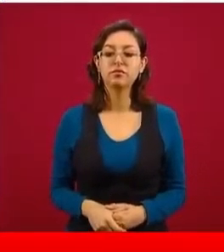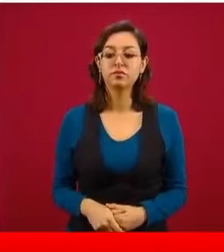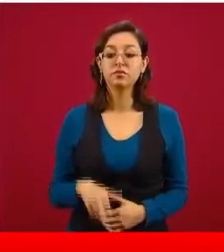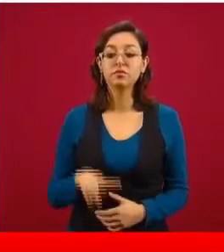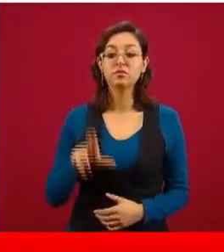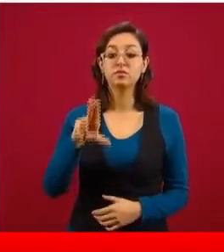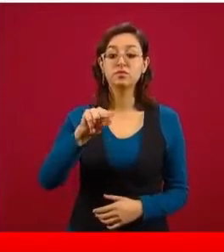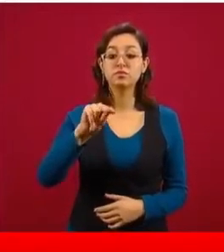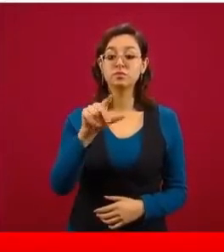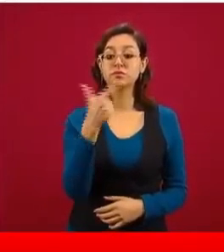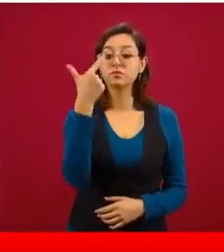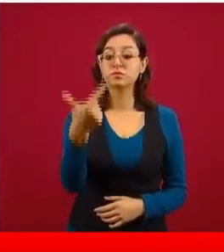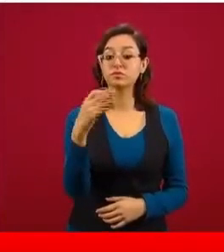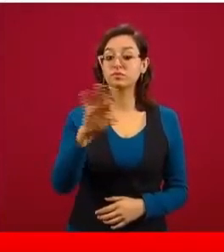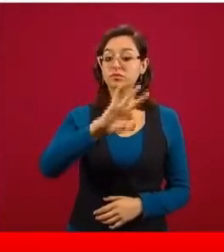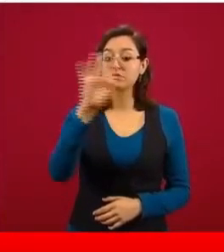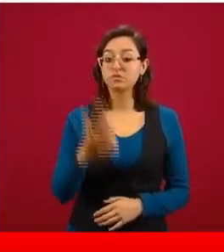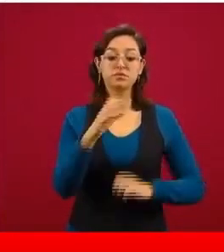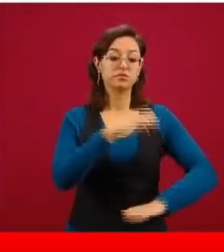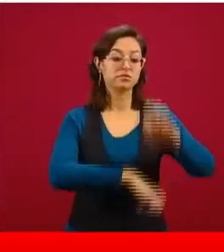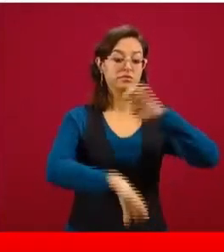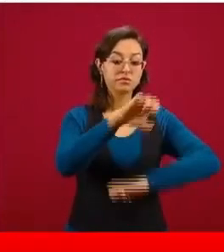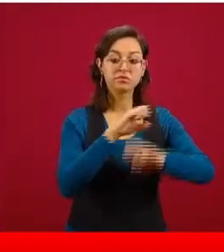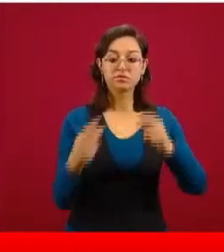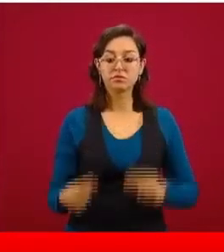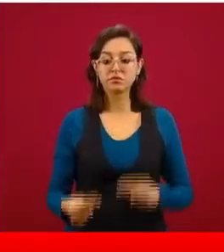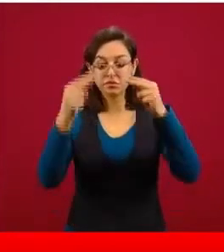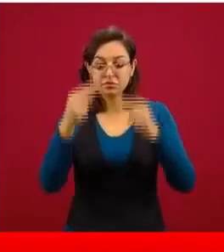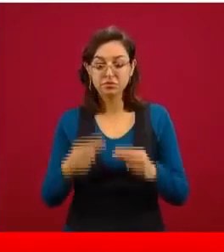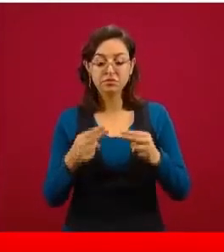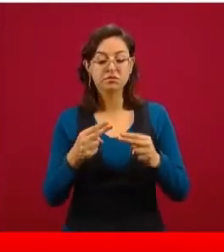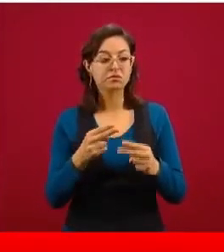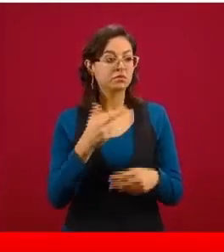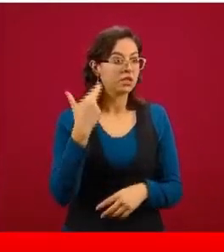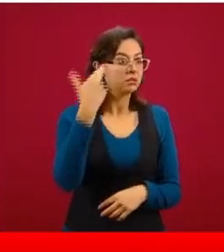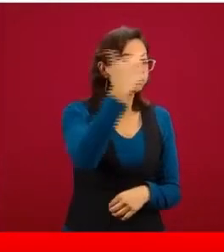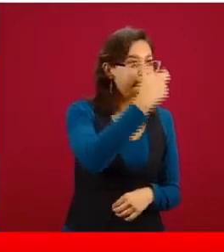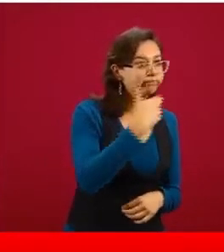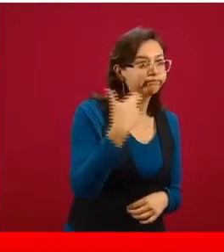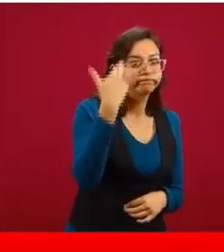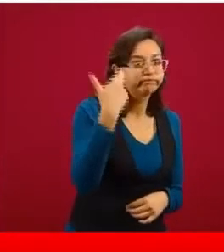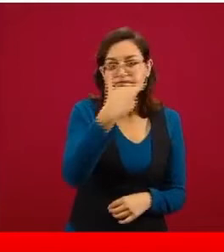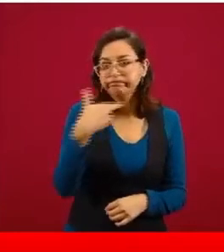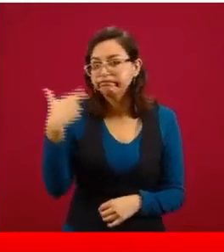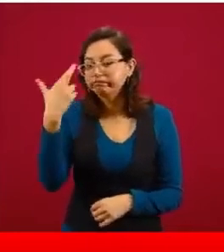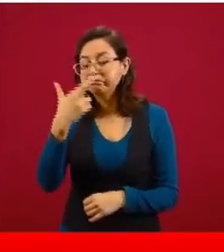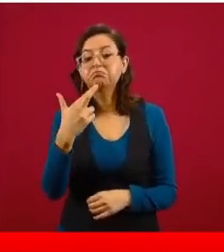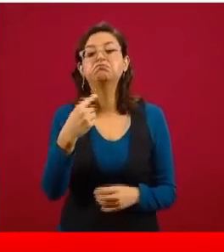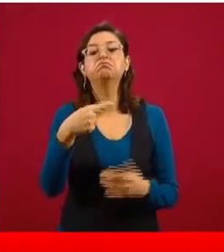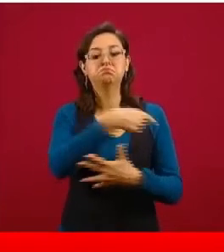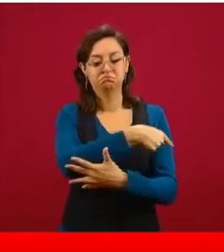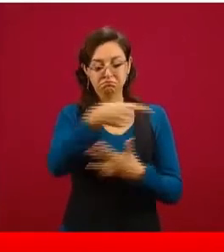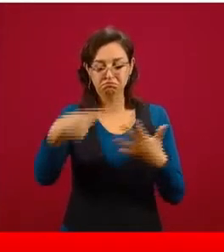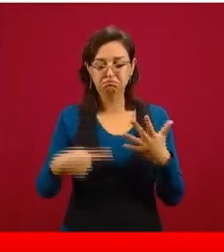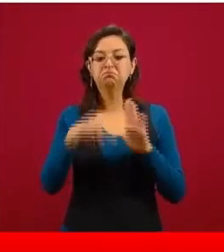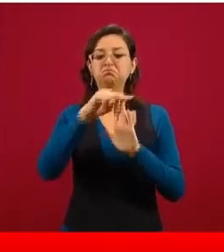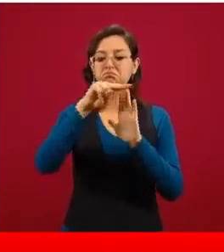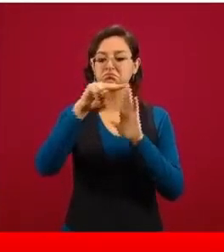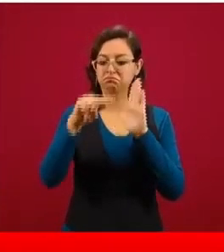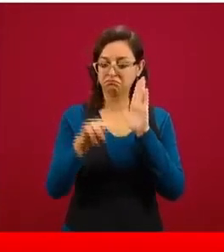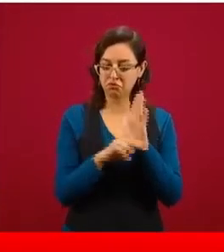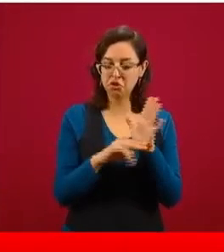87% de las empresas, de los negocios a los cuales hemos acudido, cumplen con la normatividad